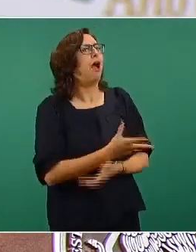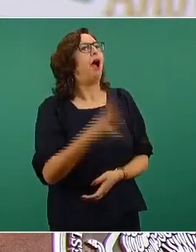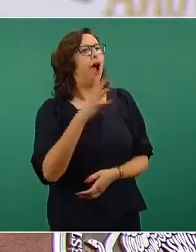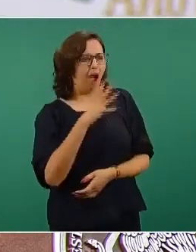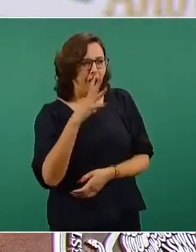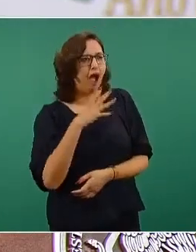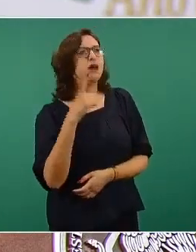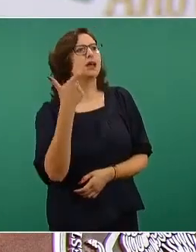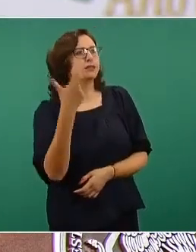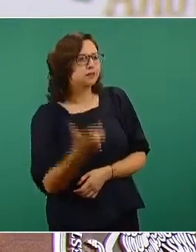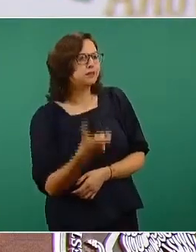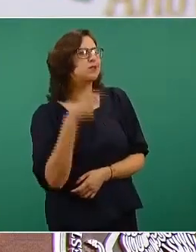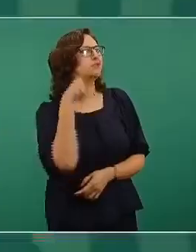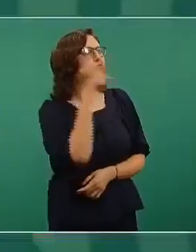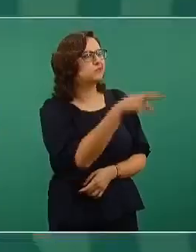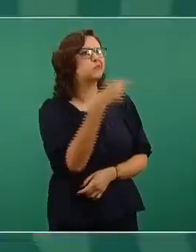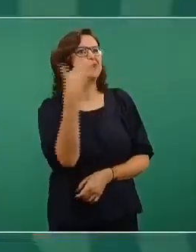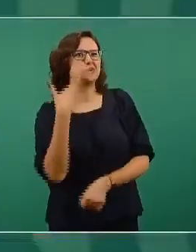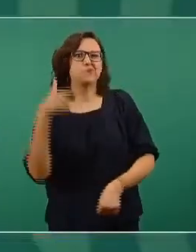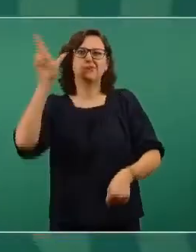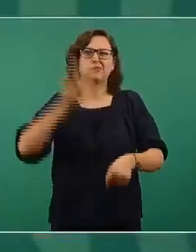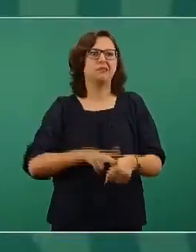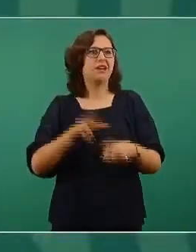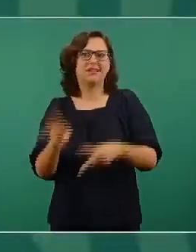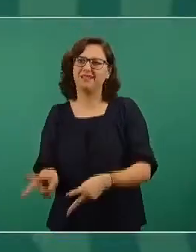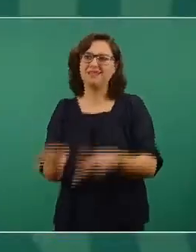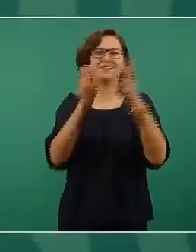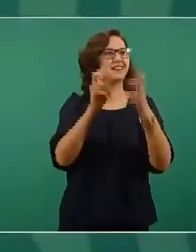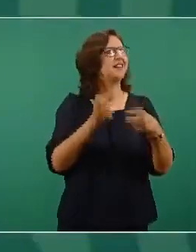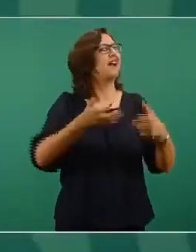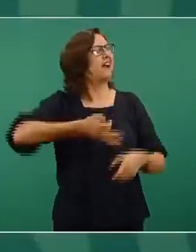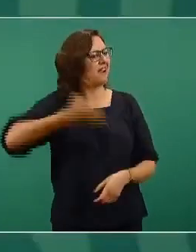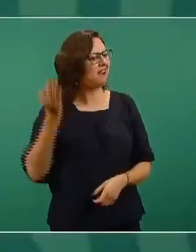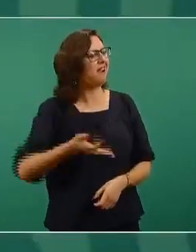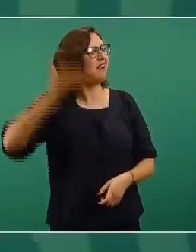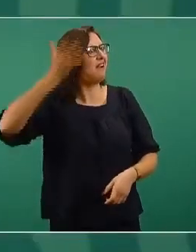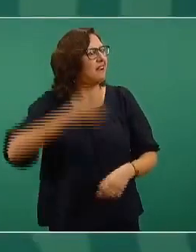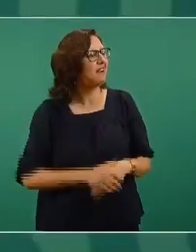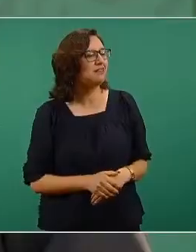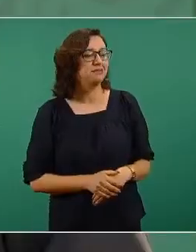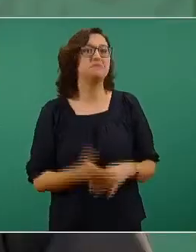Entonces, ¿cómo la gente no va a respaldar al gobierno?